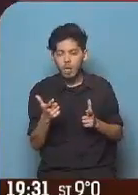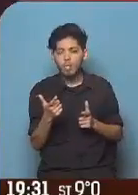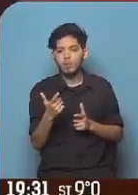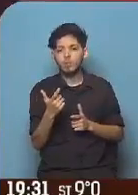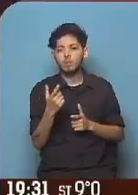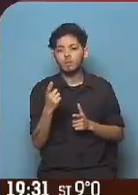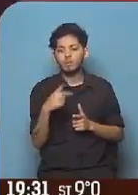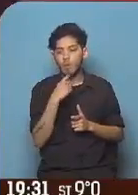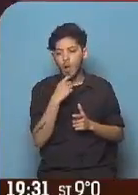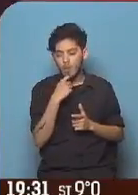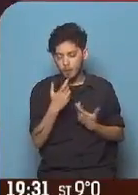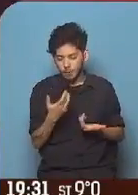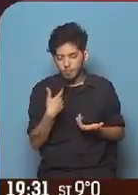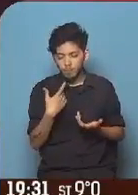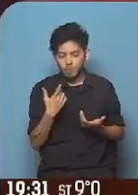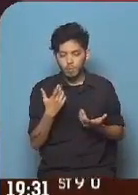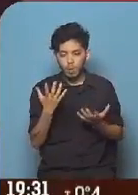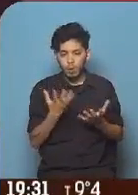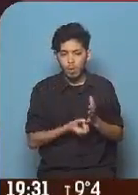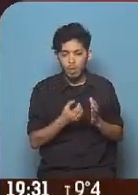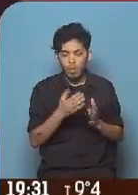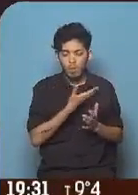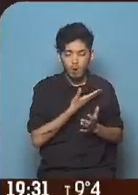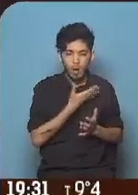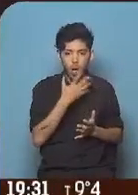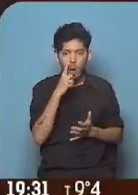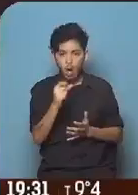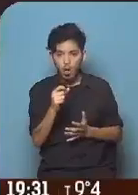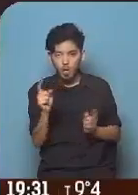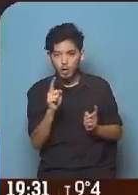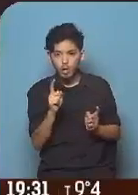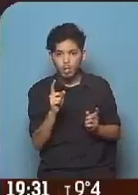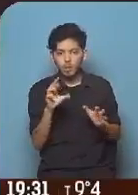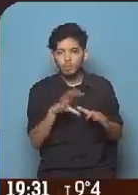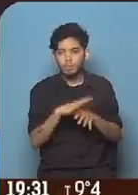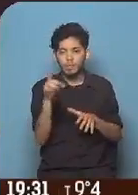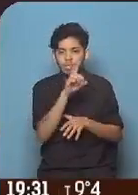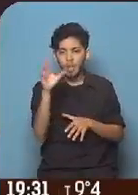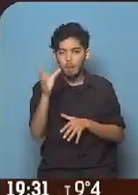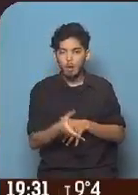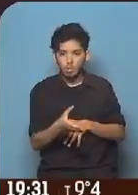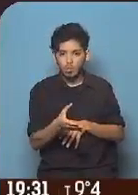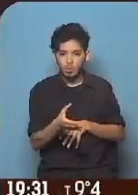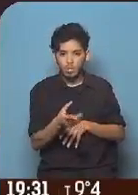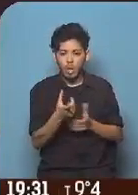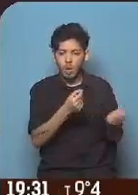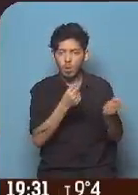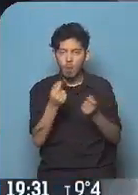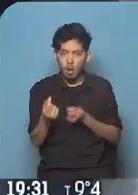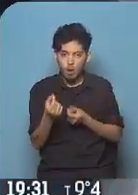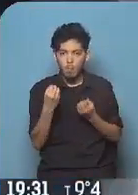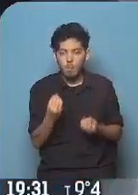la devaluación de febrero a julio, no se trasladó el 100% a los precios para